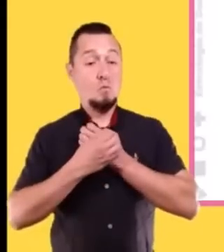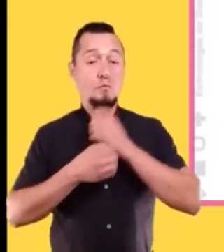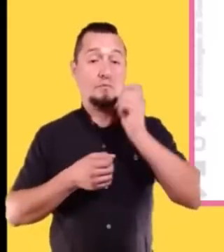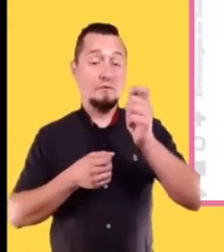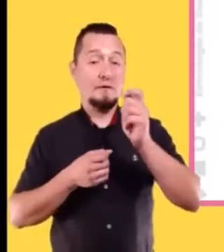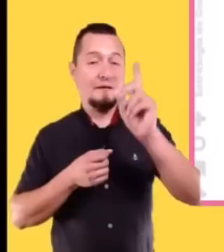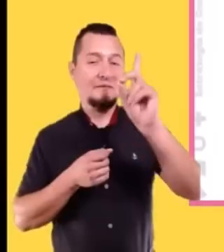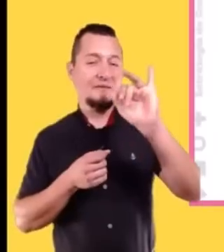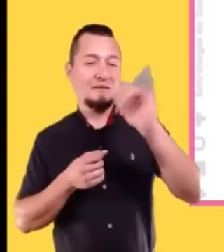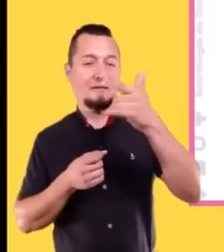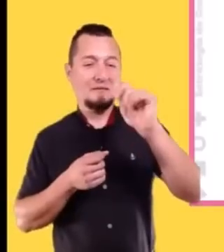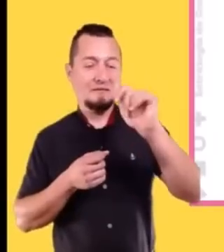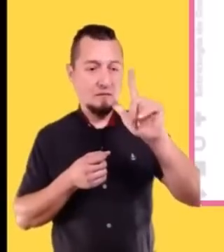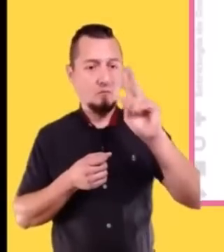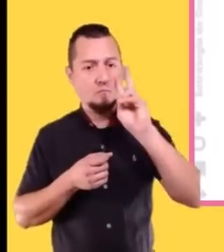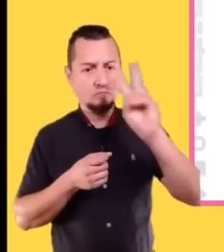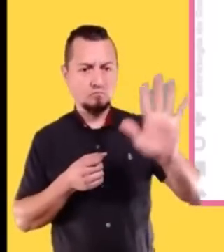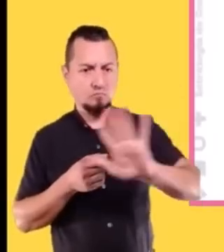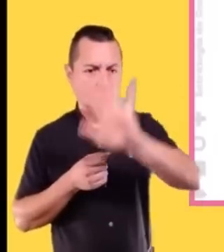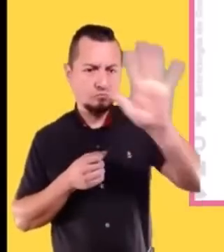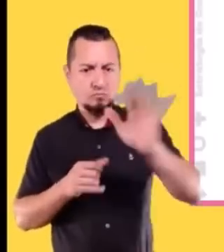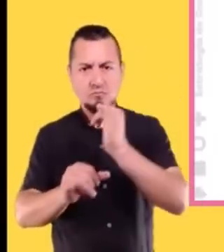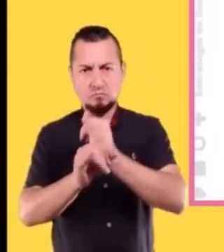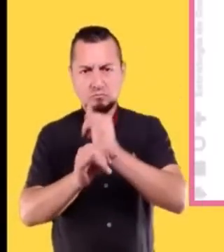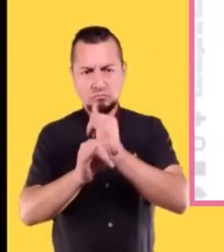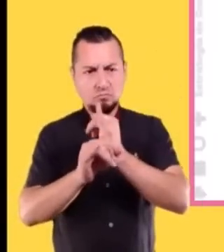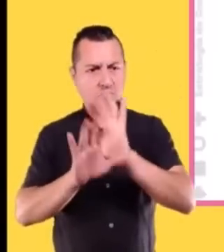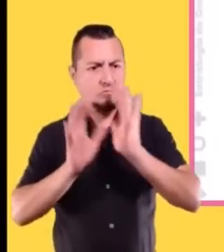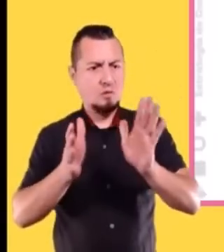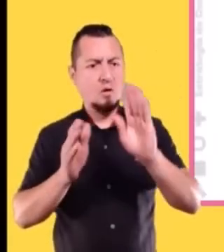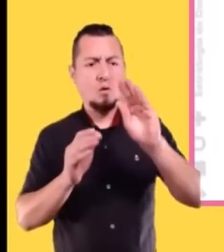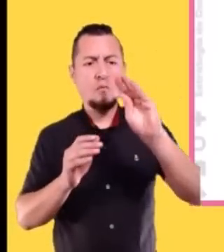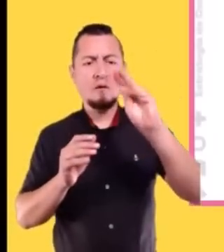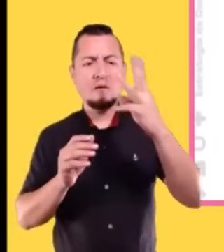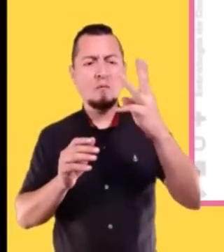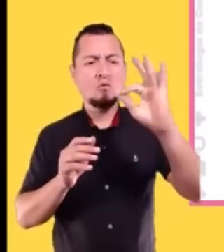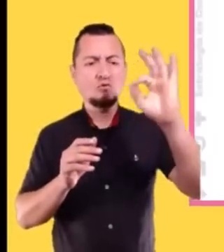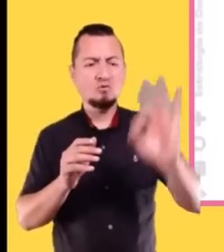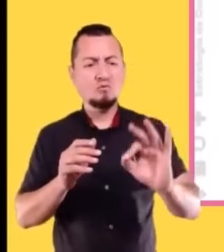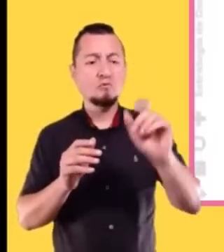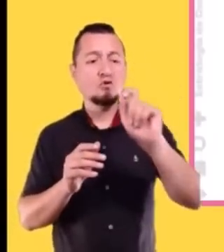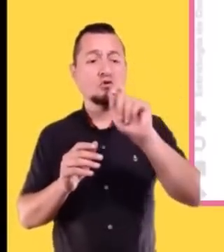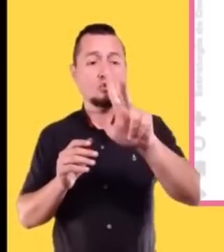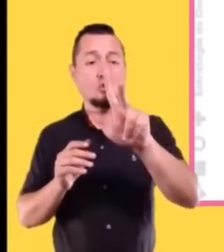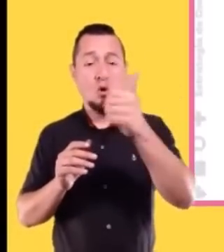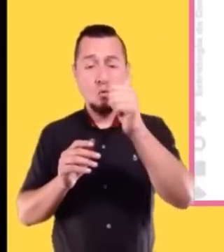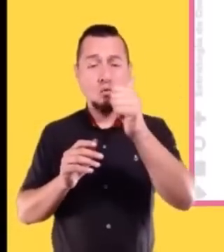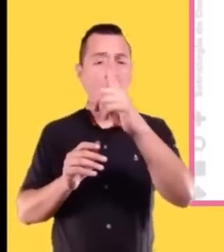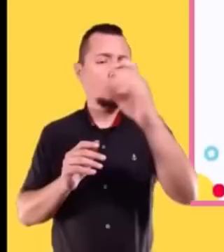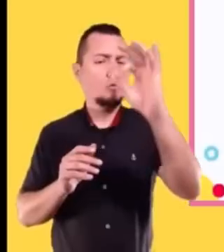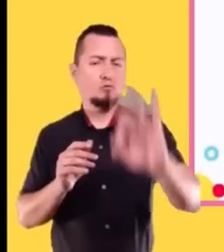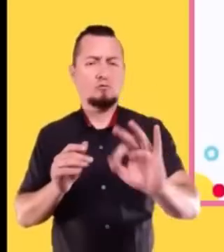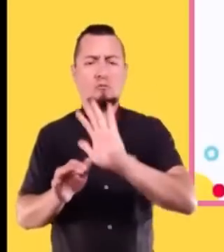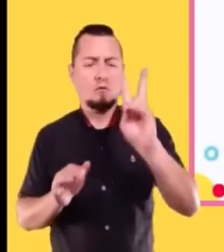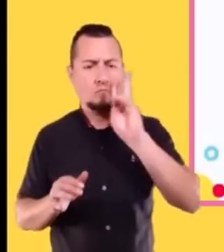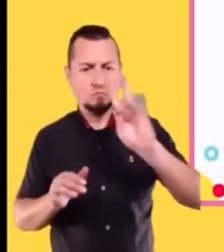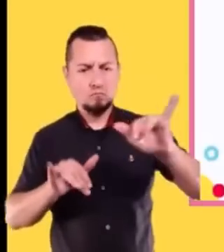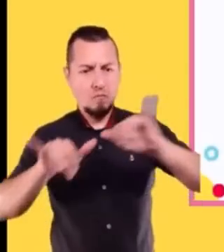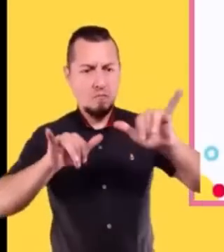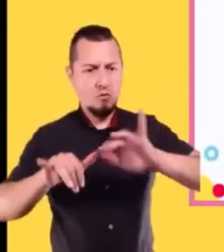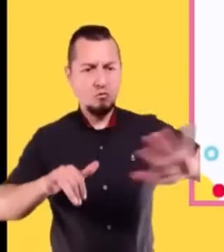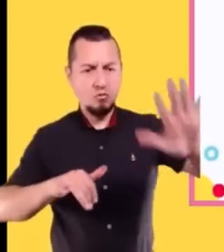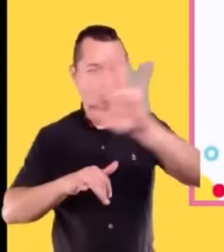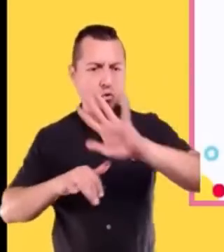ya, tenemos el 31 de julio el 93% de las escuelas públicas ya conectadas y el 28 estarán el 100%. Aquí está el mapa del territorio con todas las